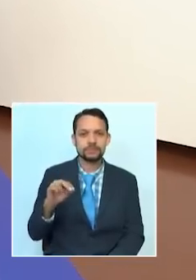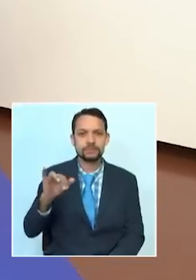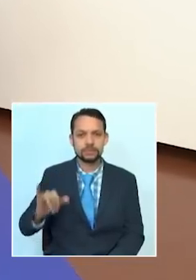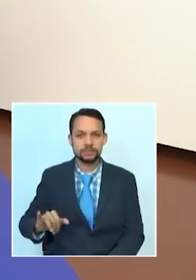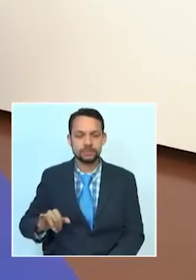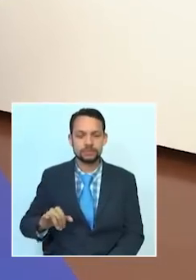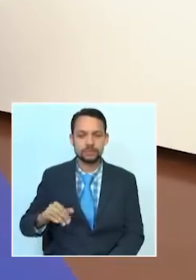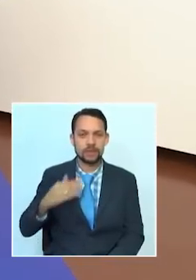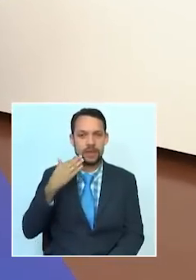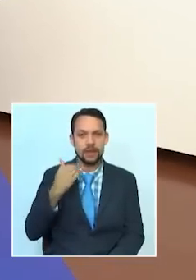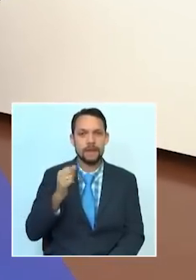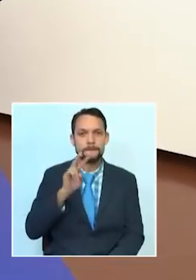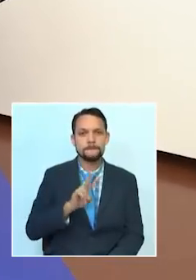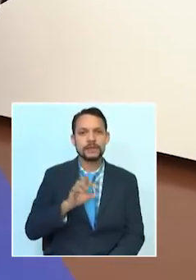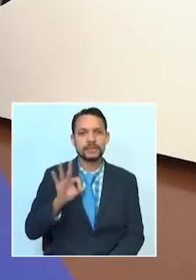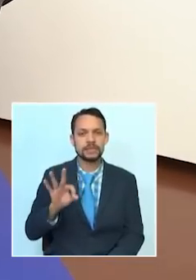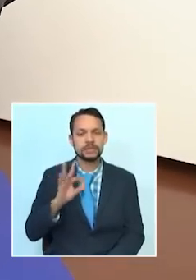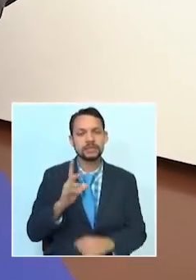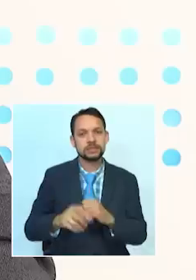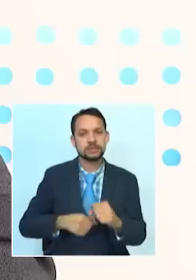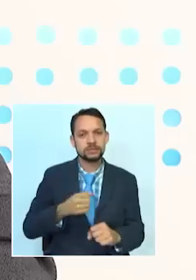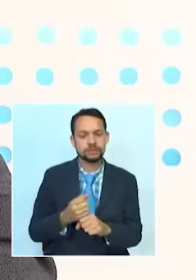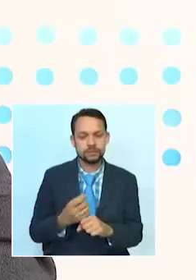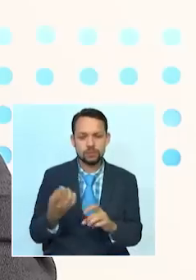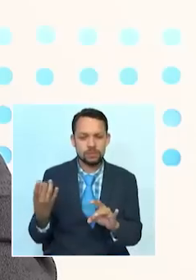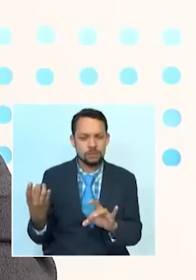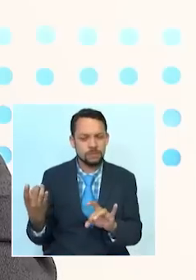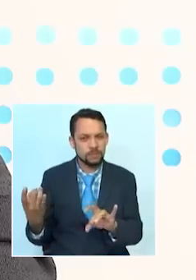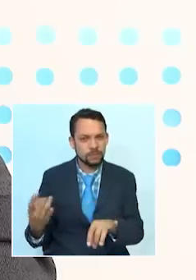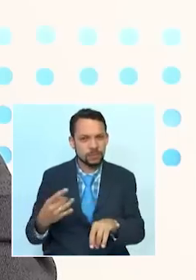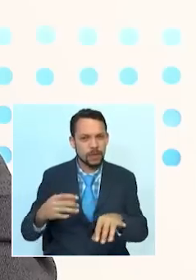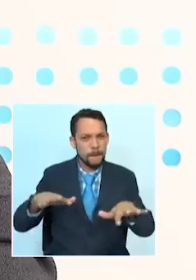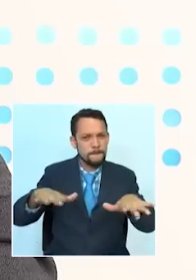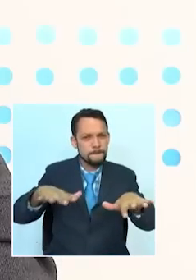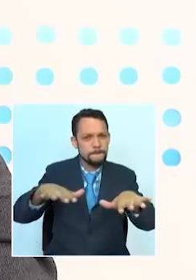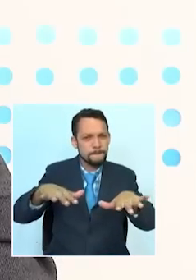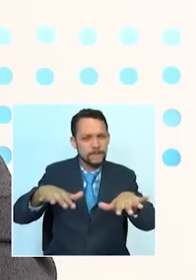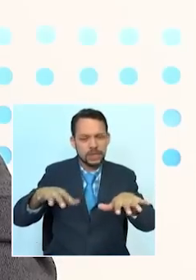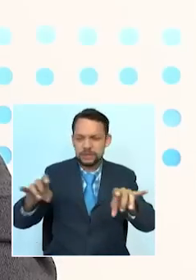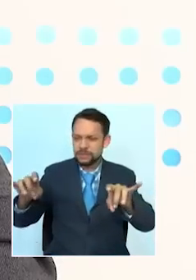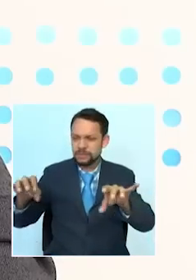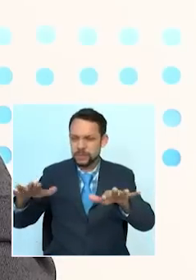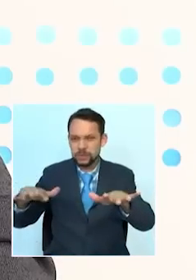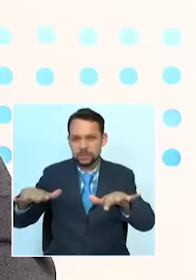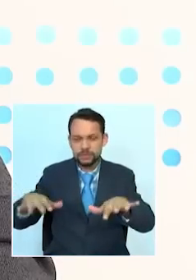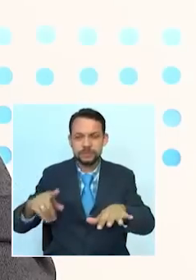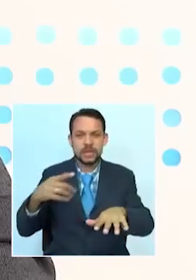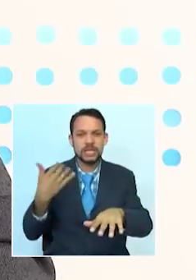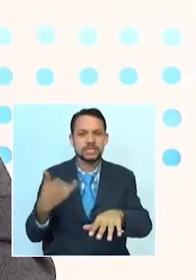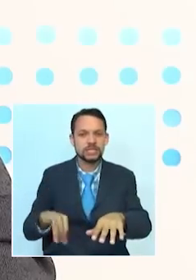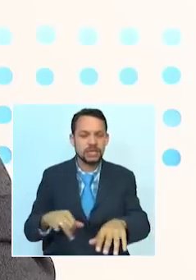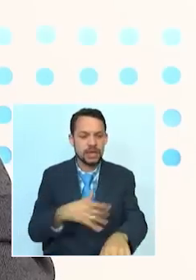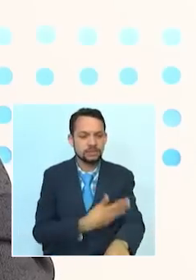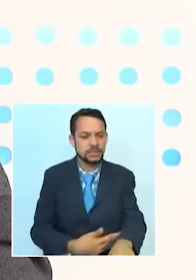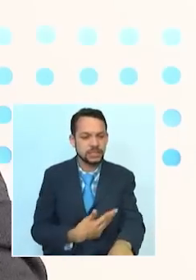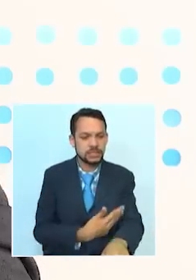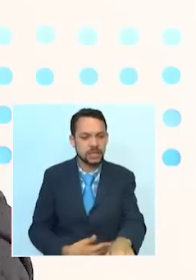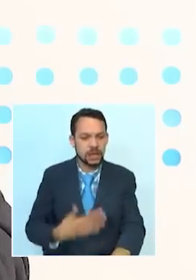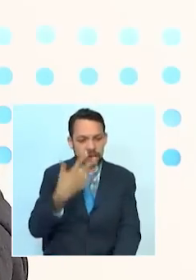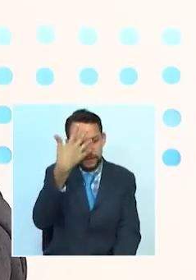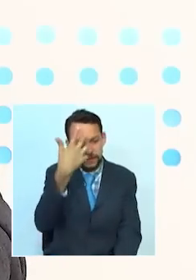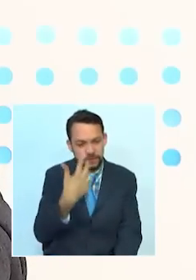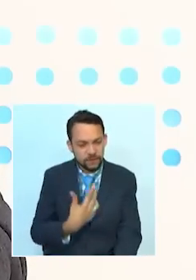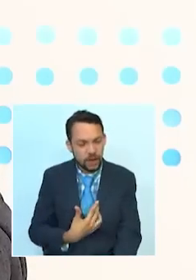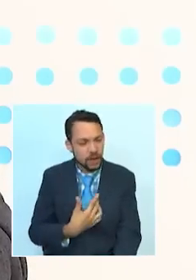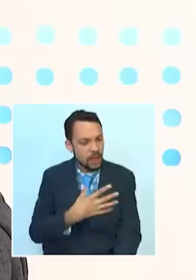23 años me duelen y arden mucho las piernas ya me hicieron los exámenes de sangre requeridos y no tengo nada